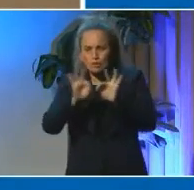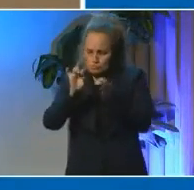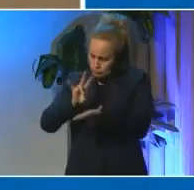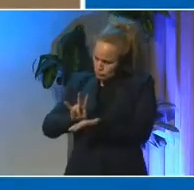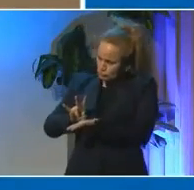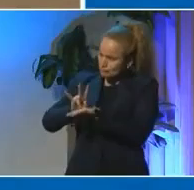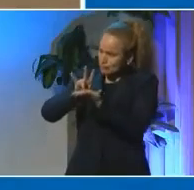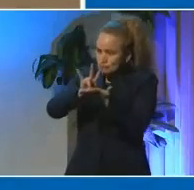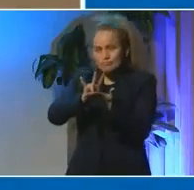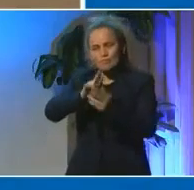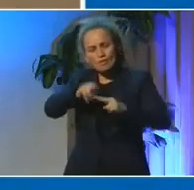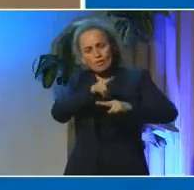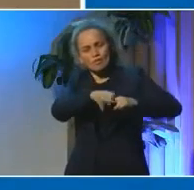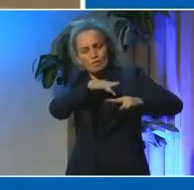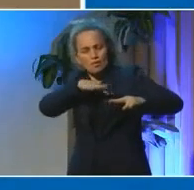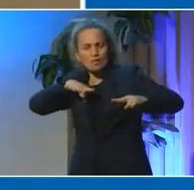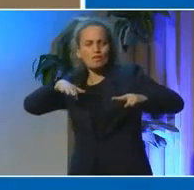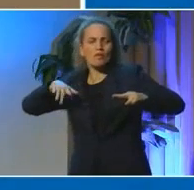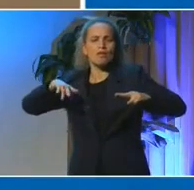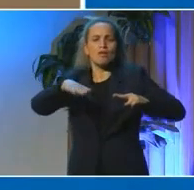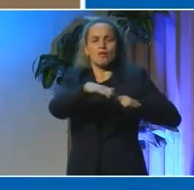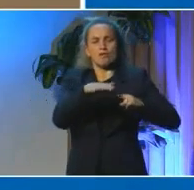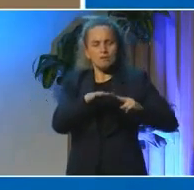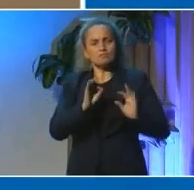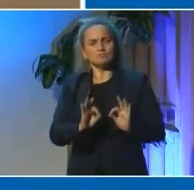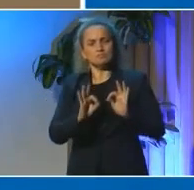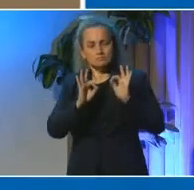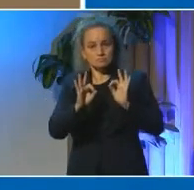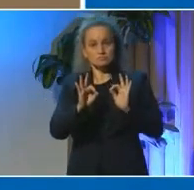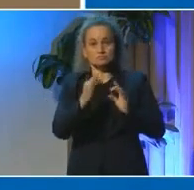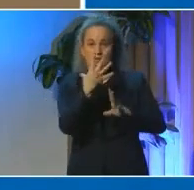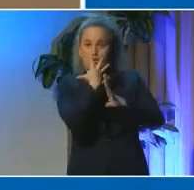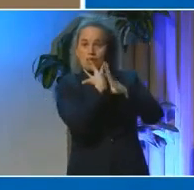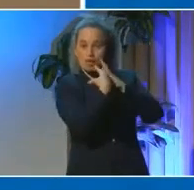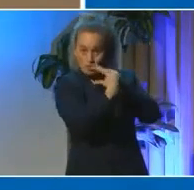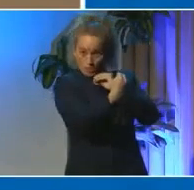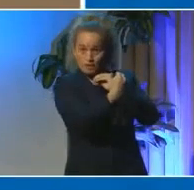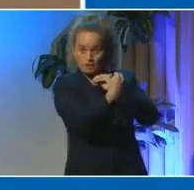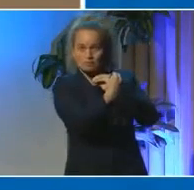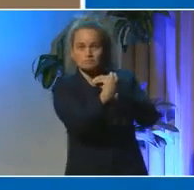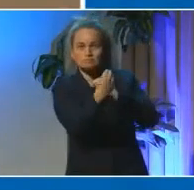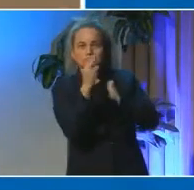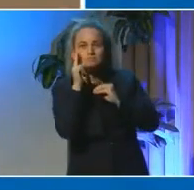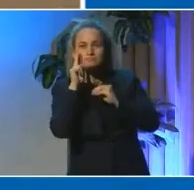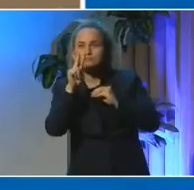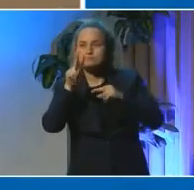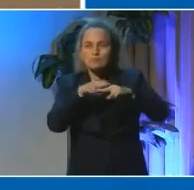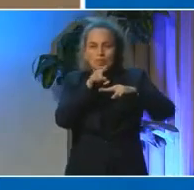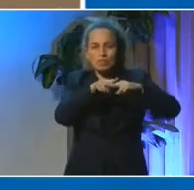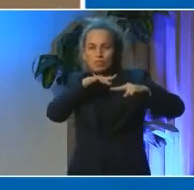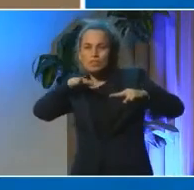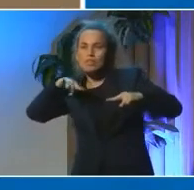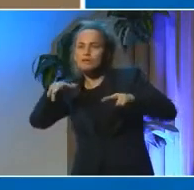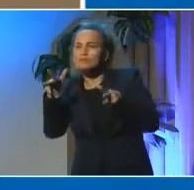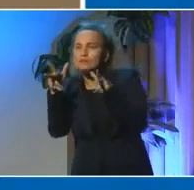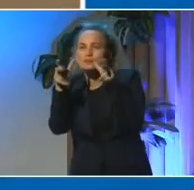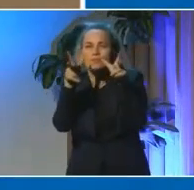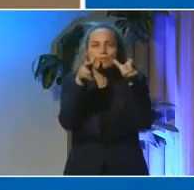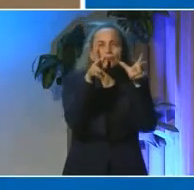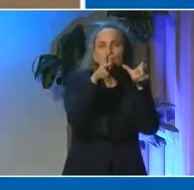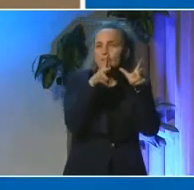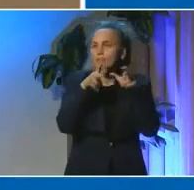la naturaleza entonces invitarlos cuando salgan de acá observen con mucho más cuidado la naturaleza y observen qué pueden